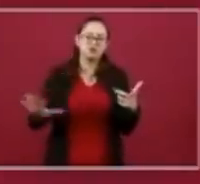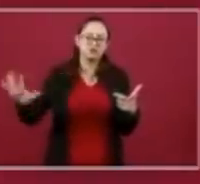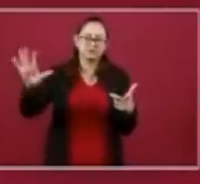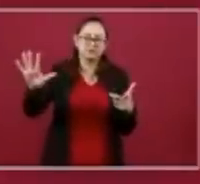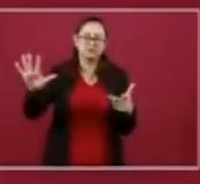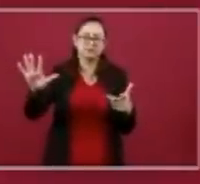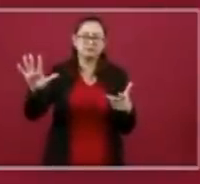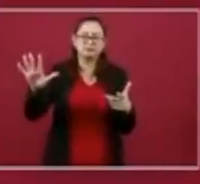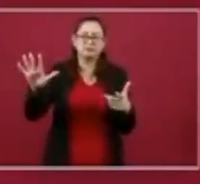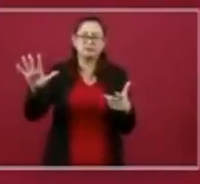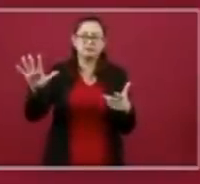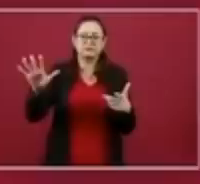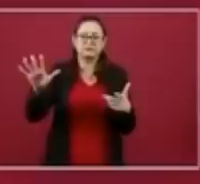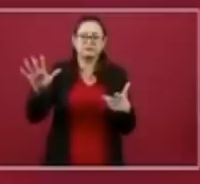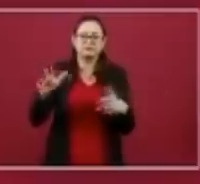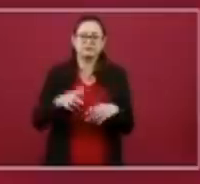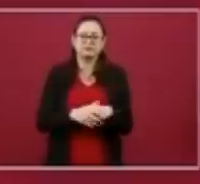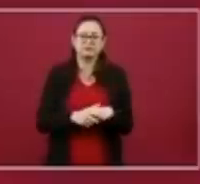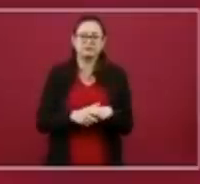para